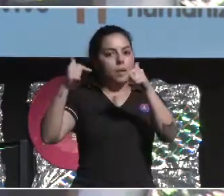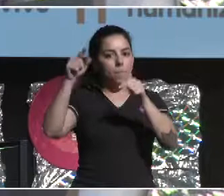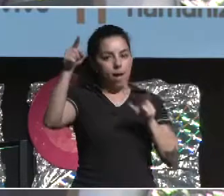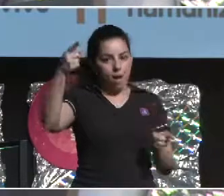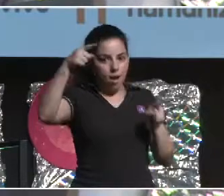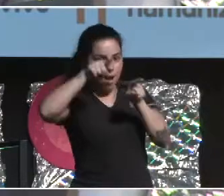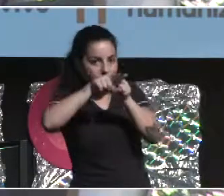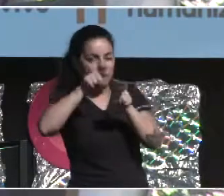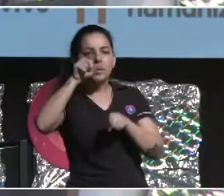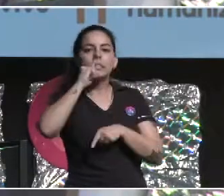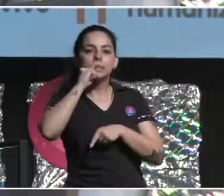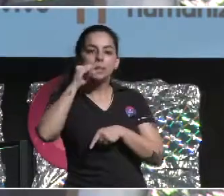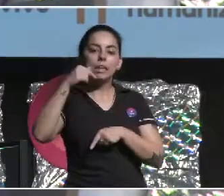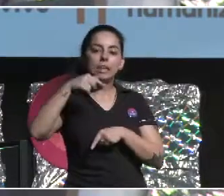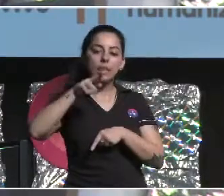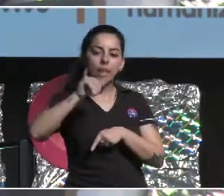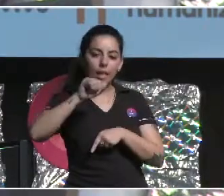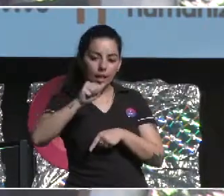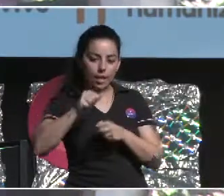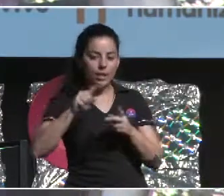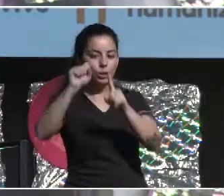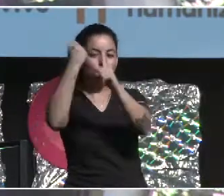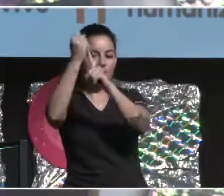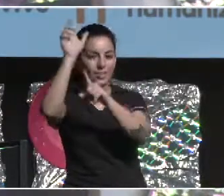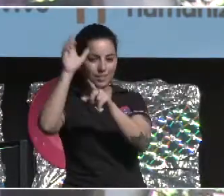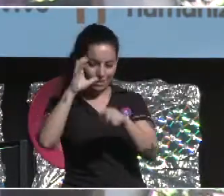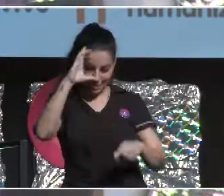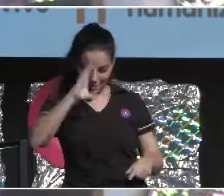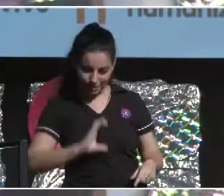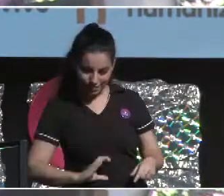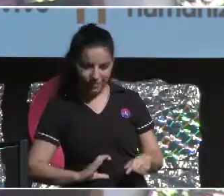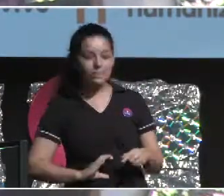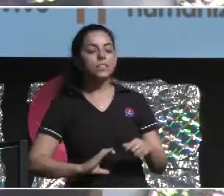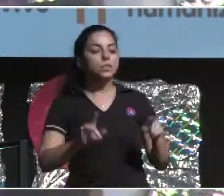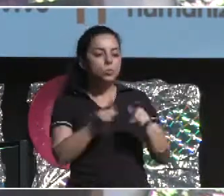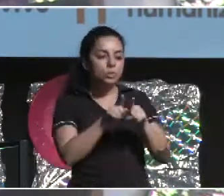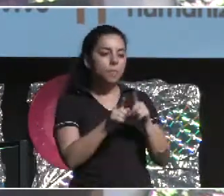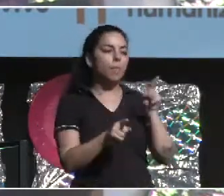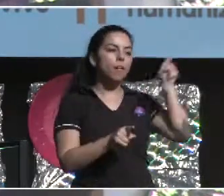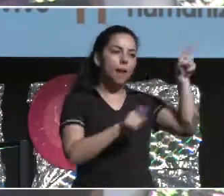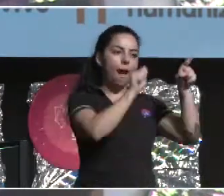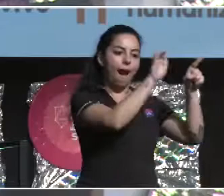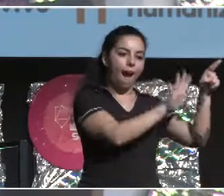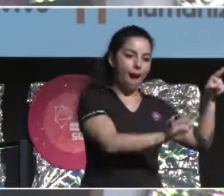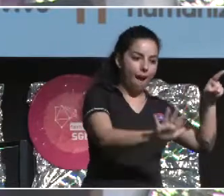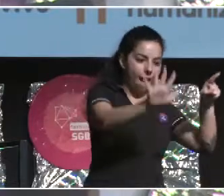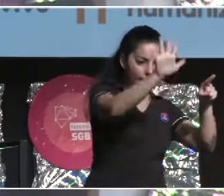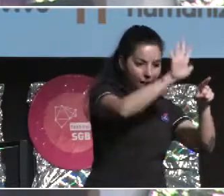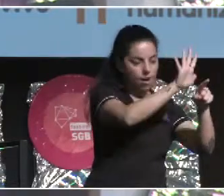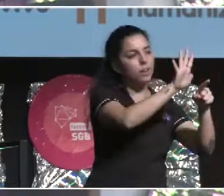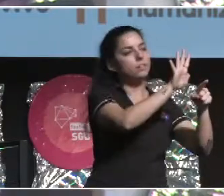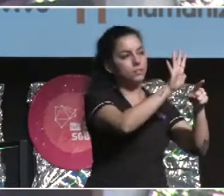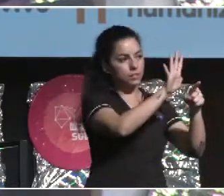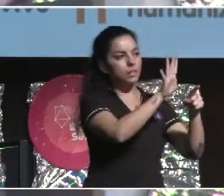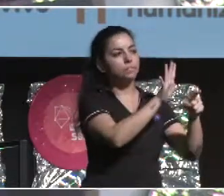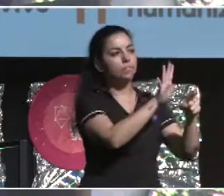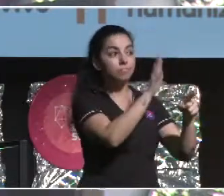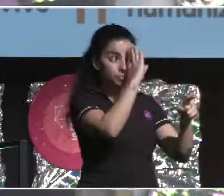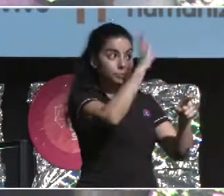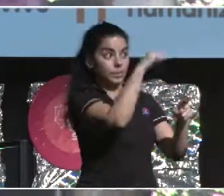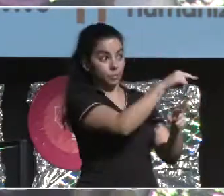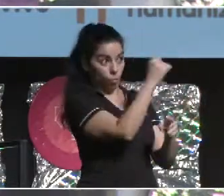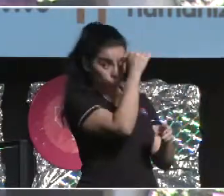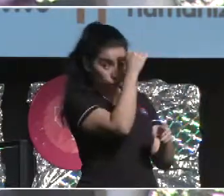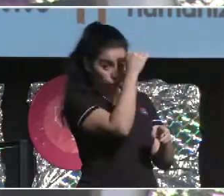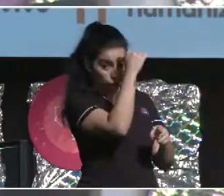de Kenia de sociedad civil, otra institución que está ubicada en Asia, particularmente en India, y